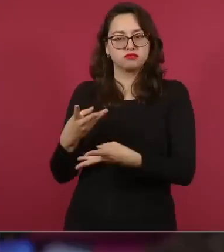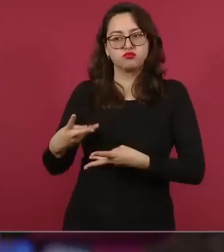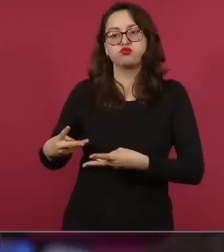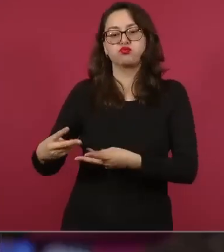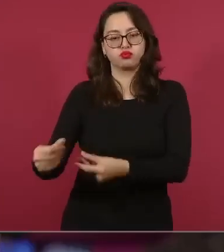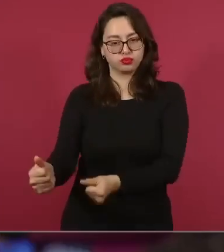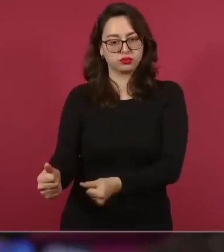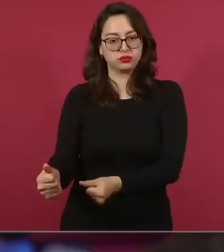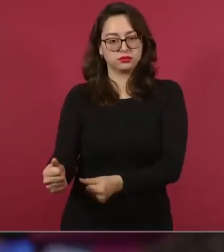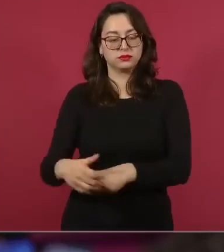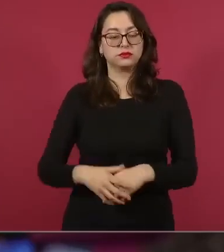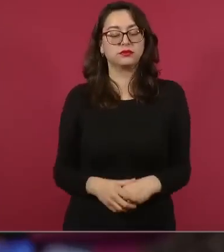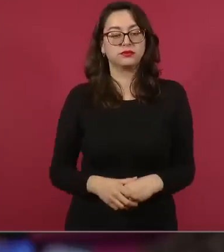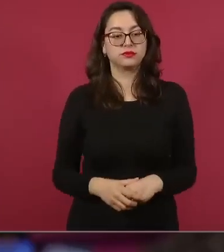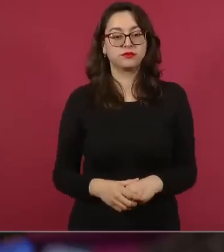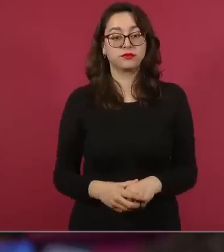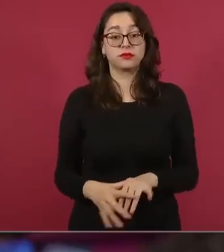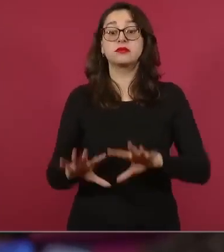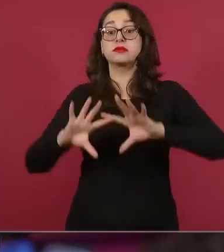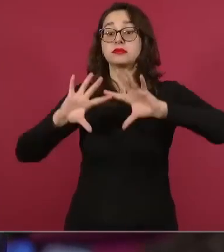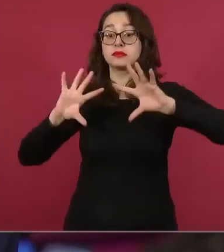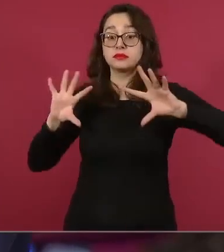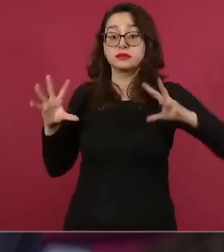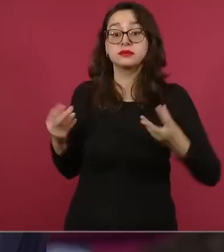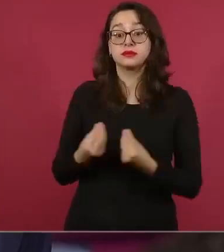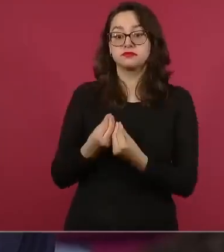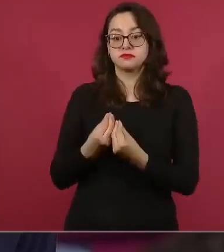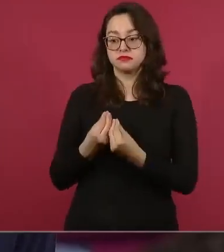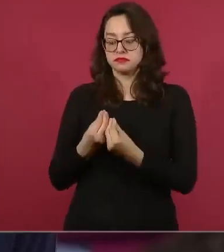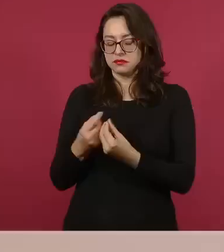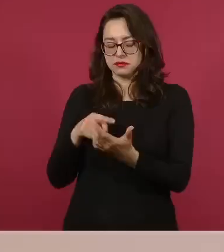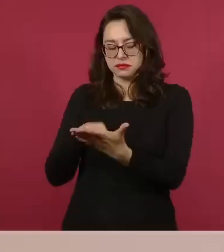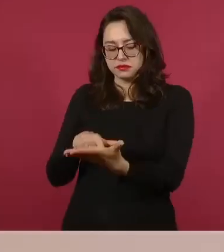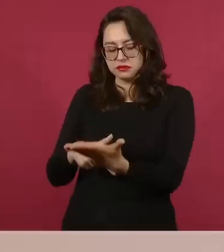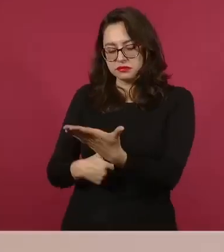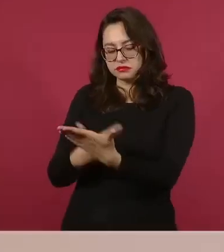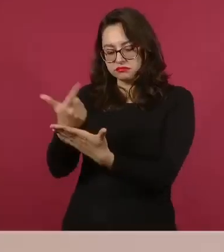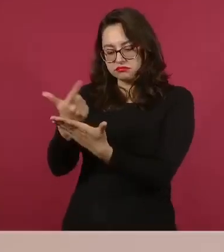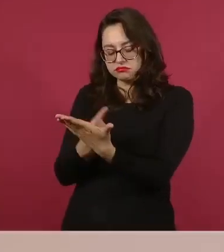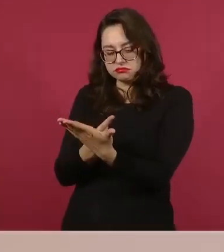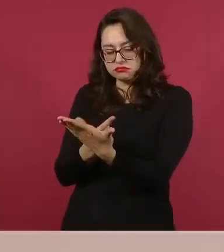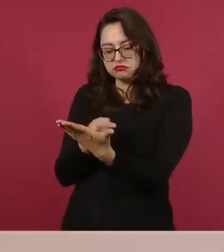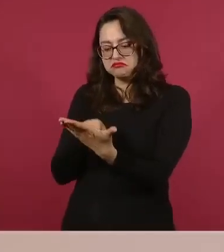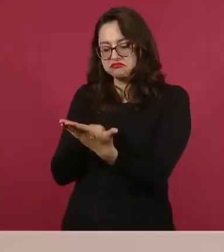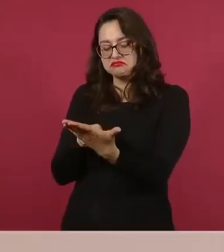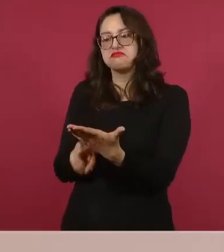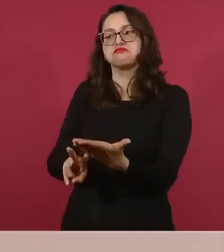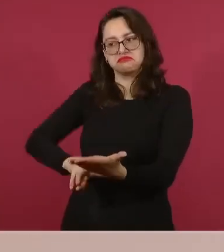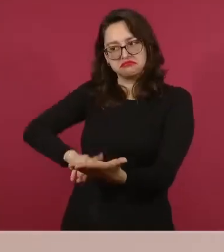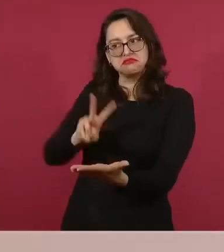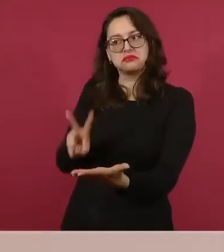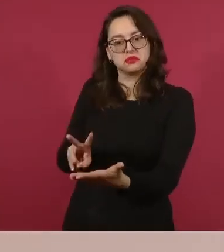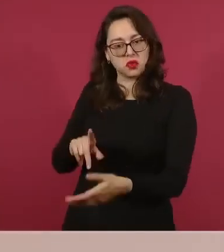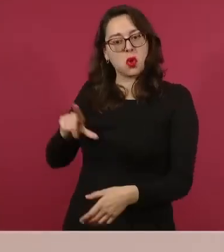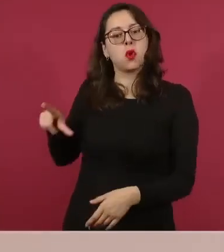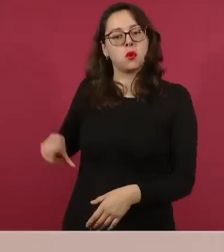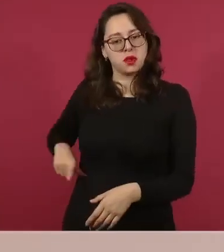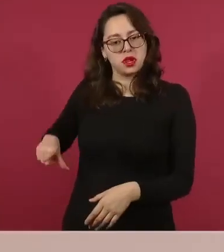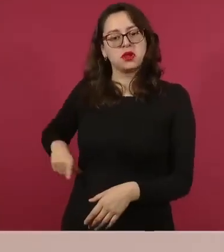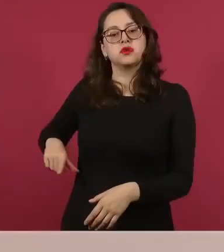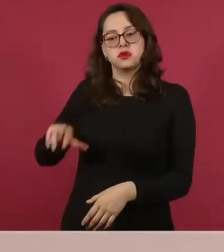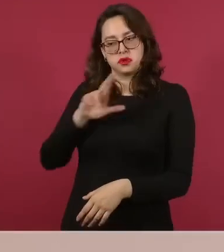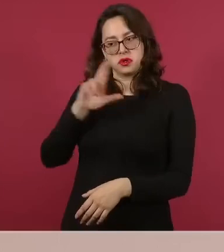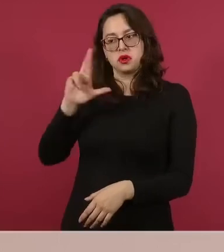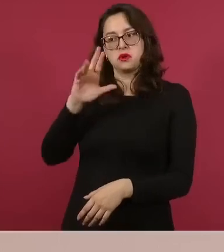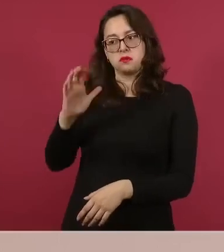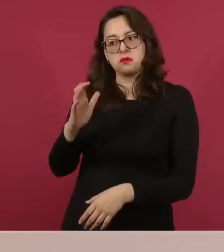El monto total fue reconocido por el gobierno interino, que respetando el acuerdo